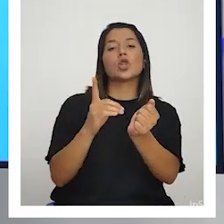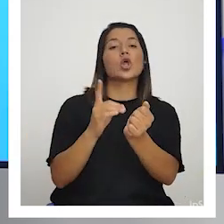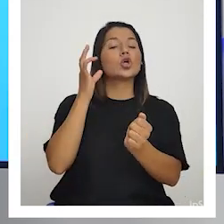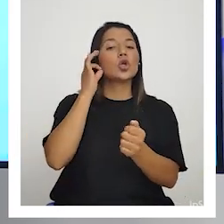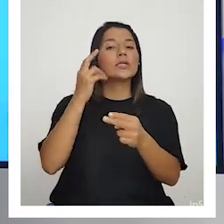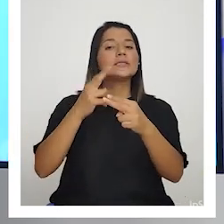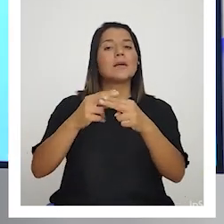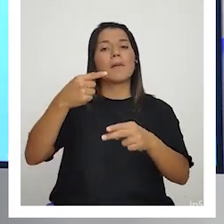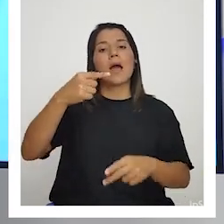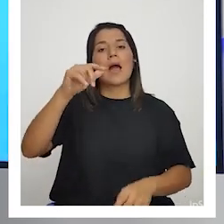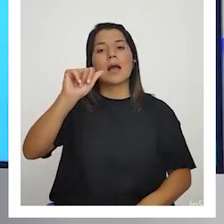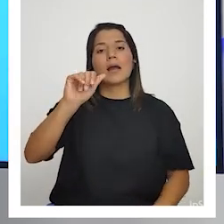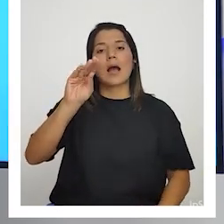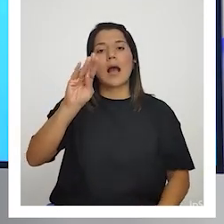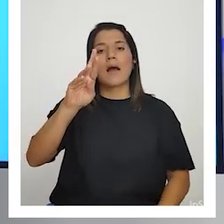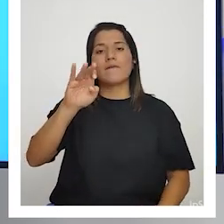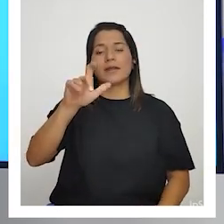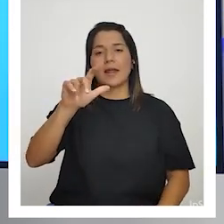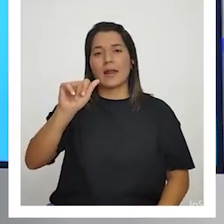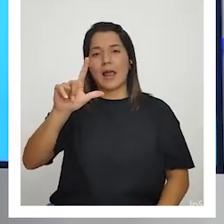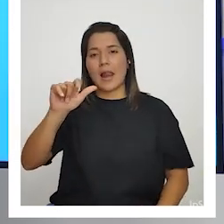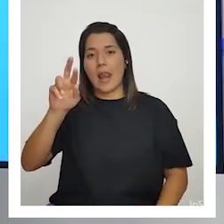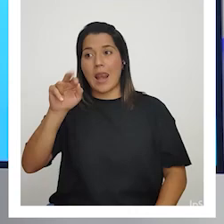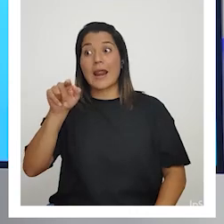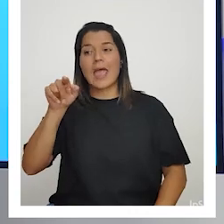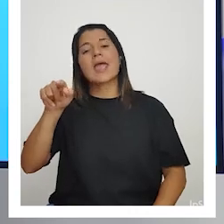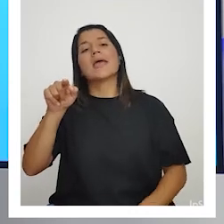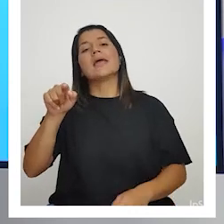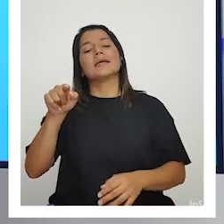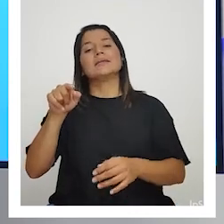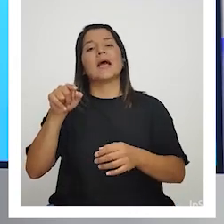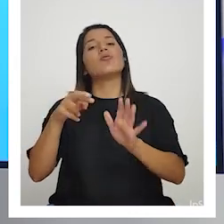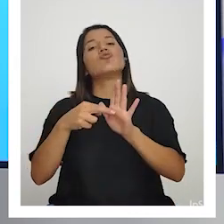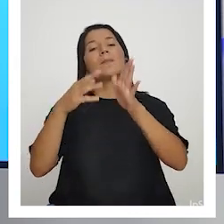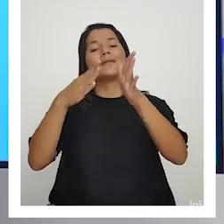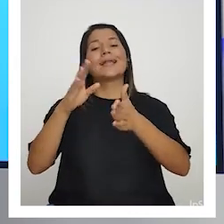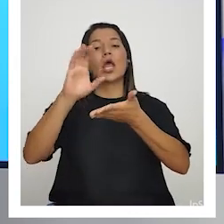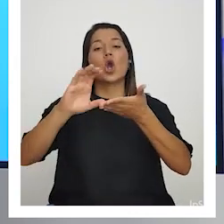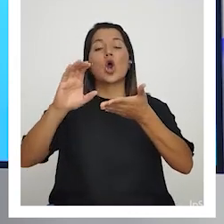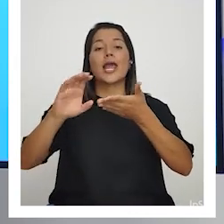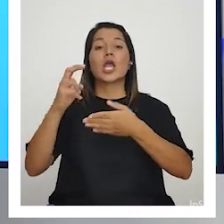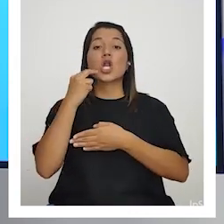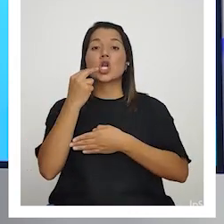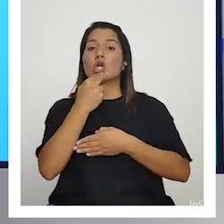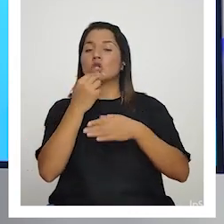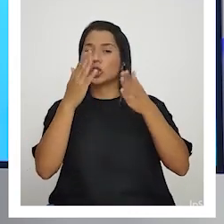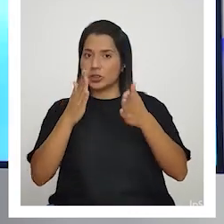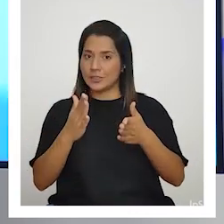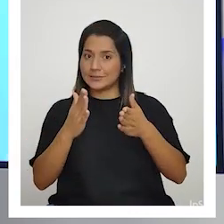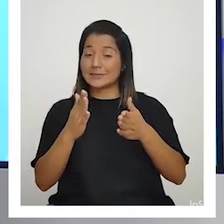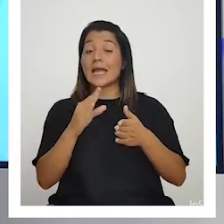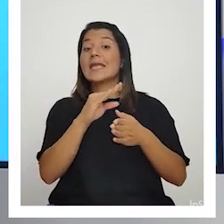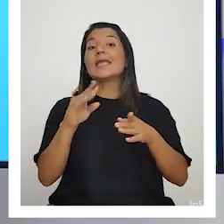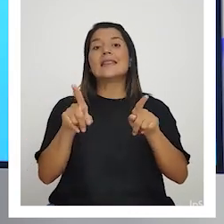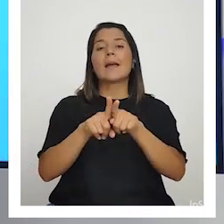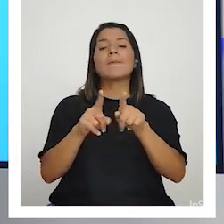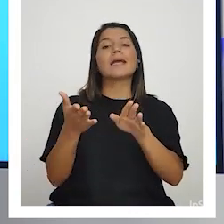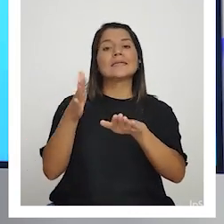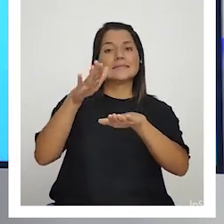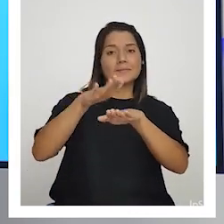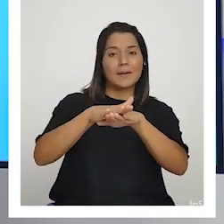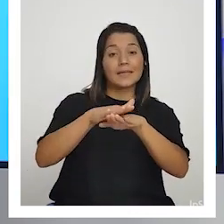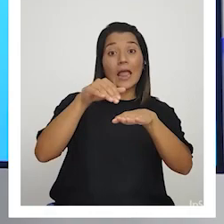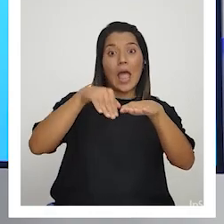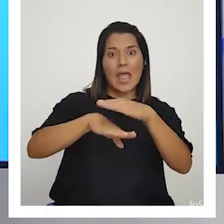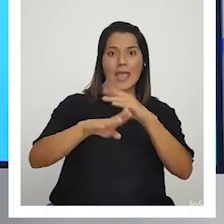es representante del Colegio de Nutricionistas, nutricionista por supuesto, y además especialista en obesidad, el